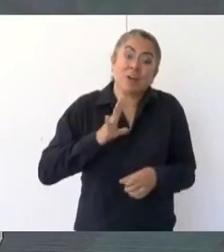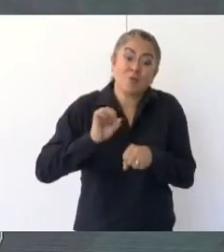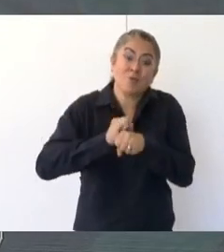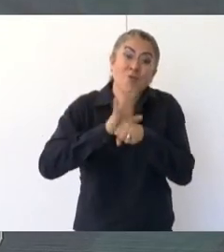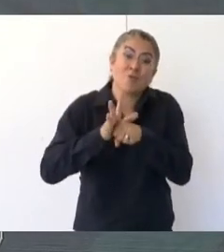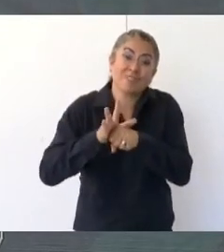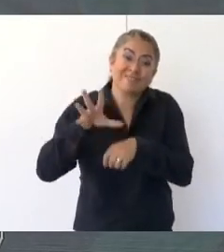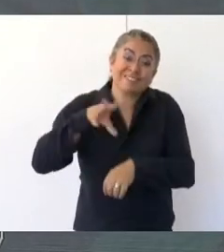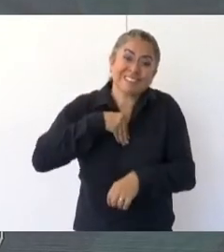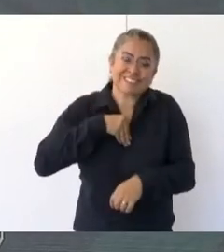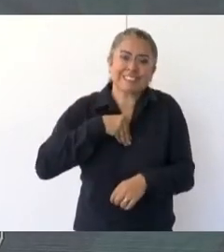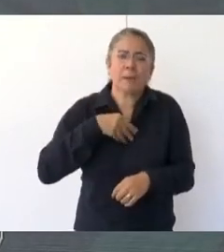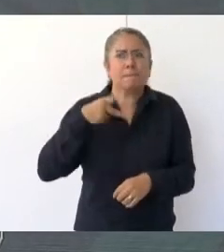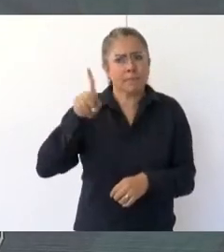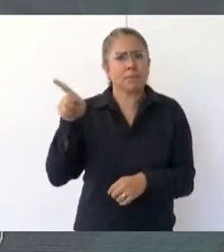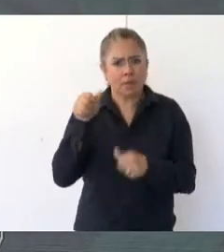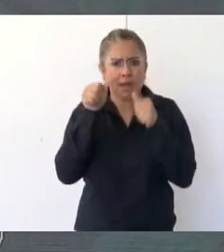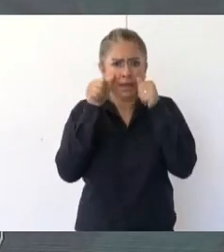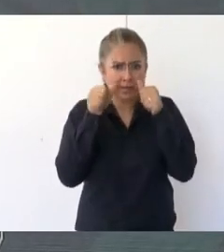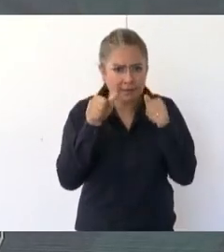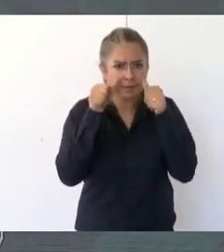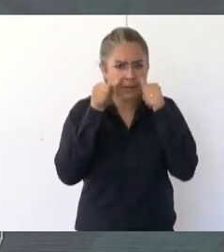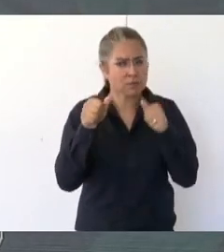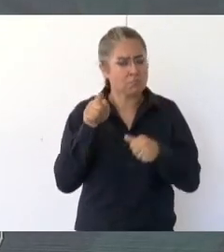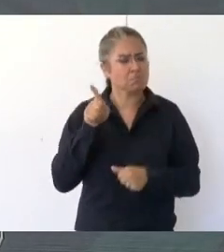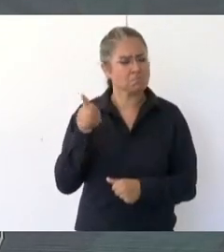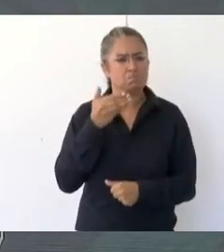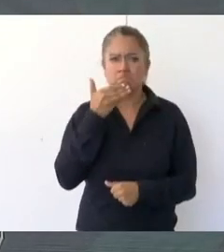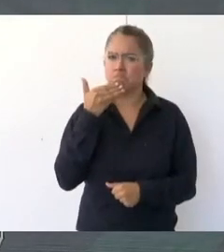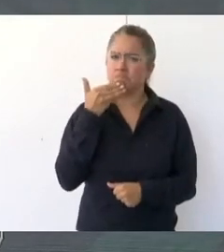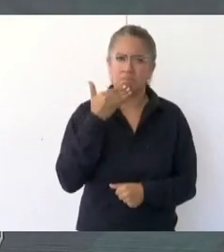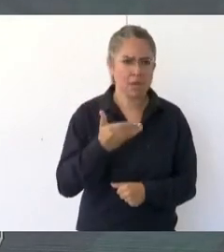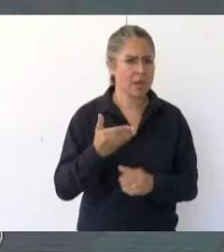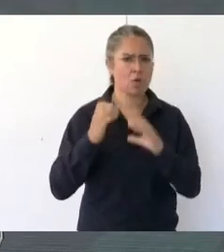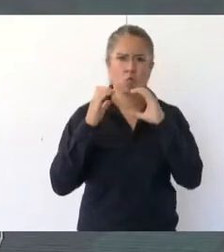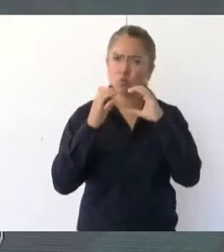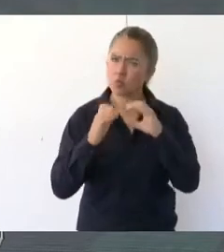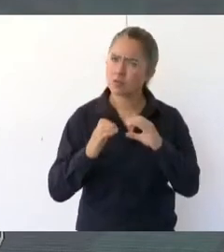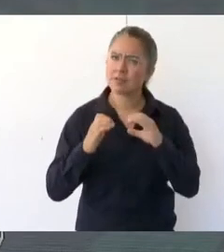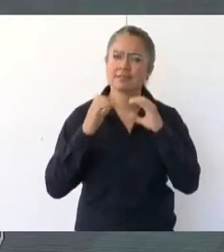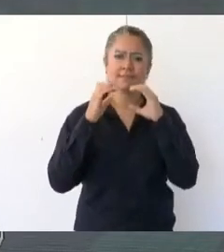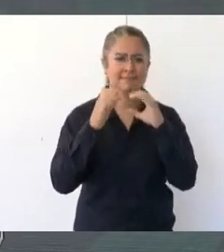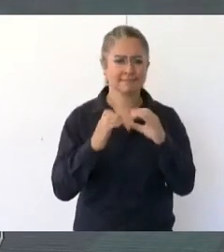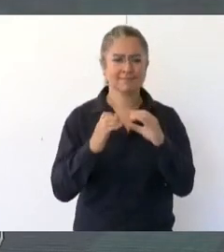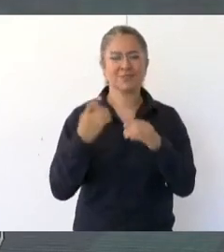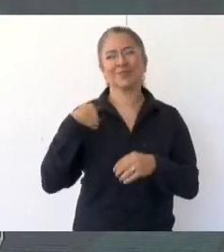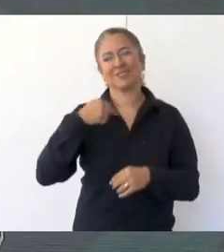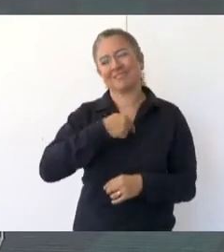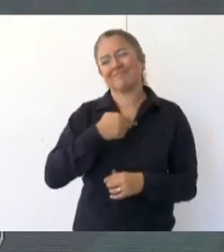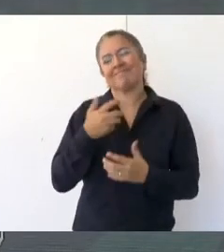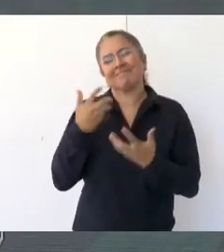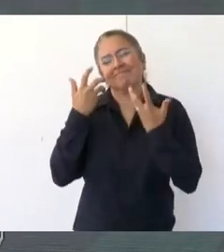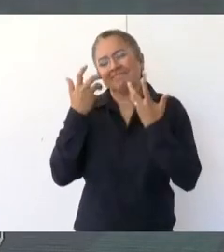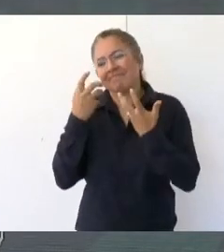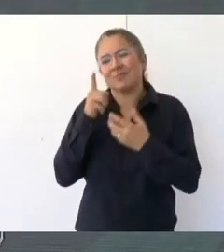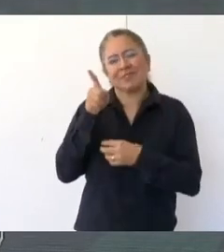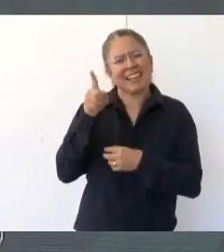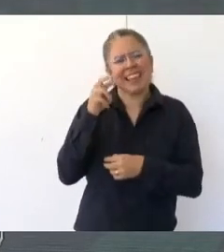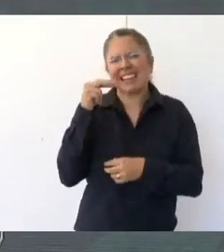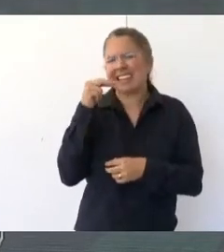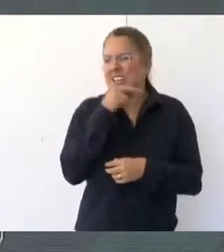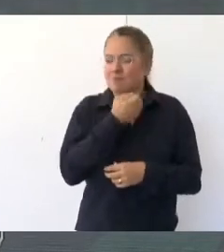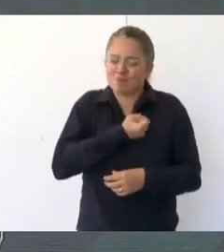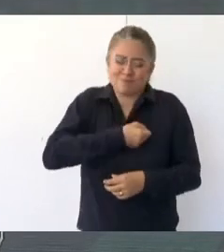está muy pendiente y está bien, se está cuidando y le deseamos que se